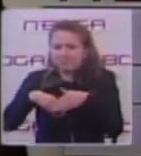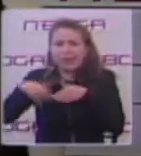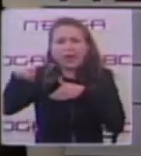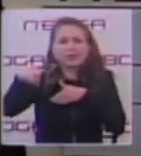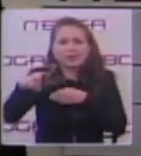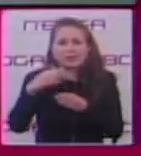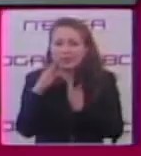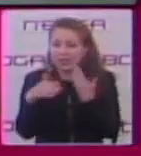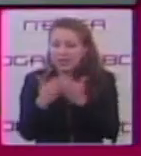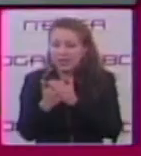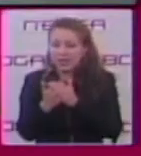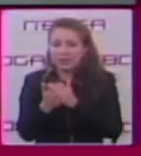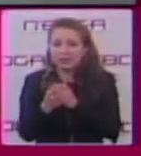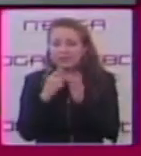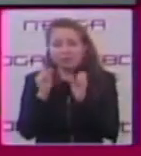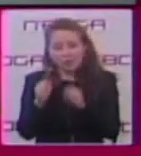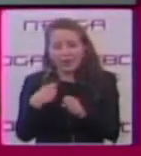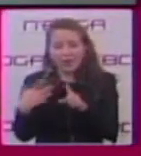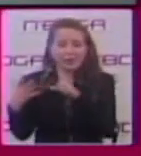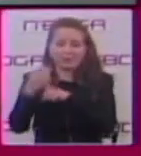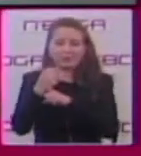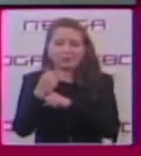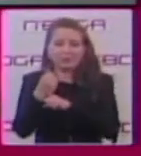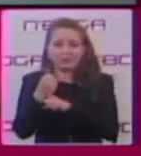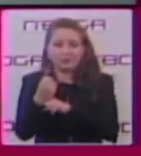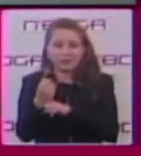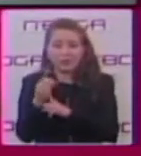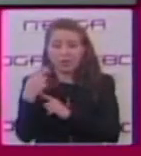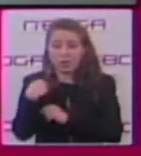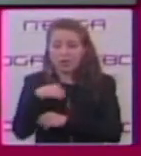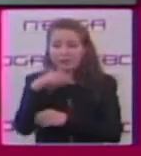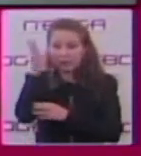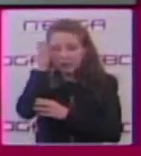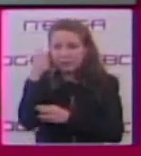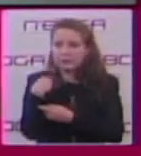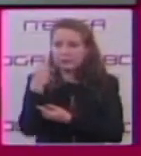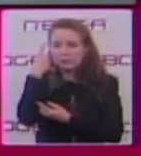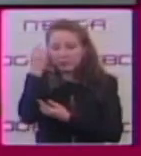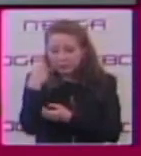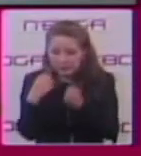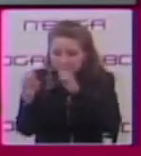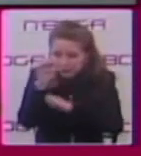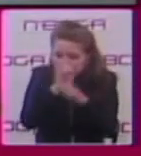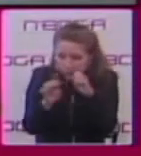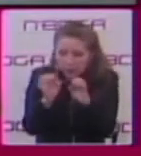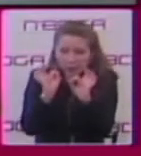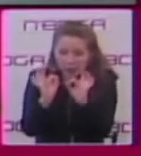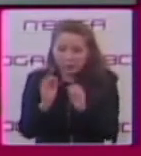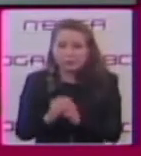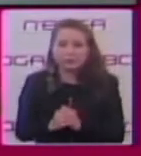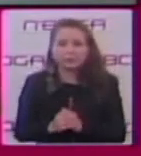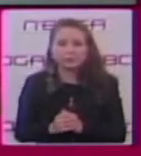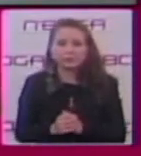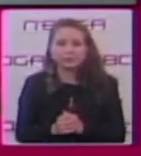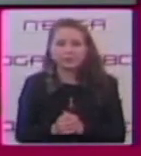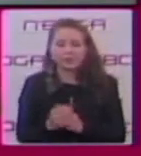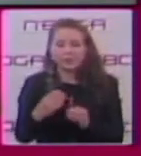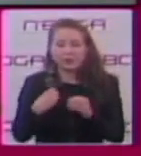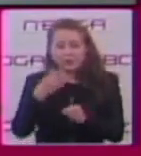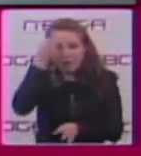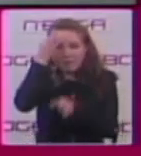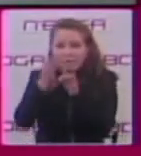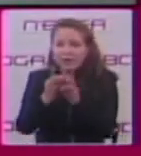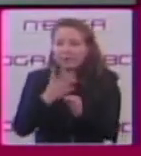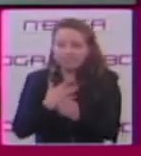tipo de contratiempos, quiere decir que lo vamos a lograr. Creamos, pensemos, estudiemos y sobre todo tengamos fe en lo